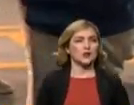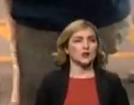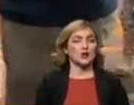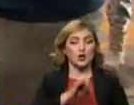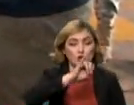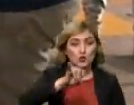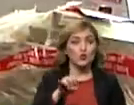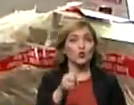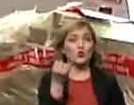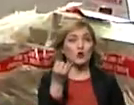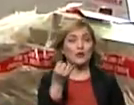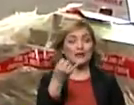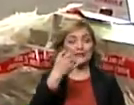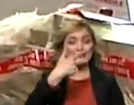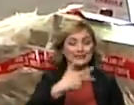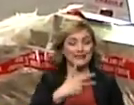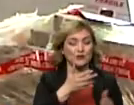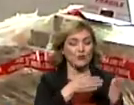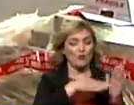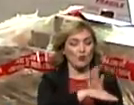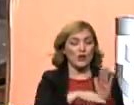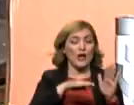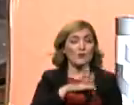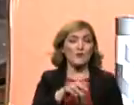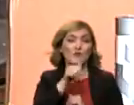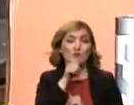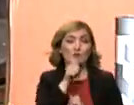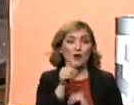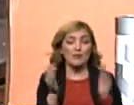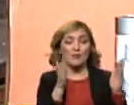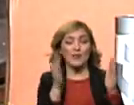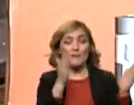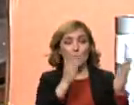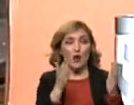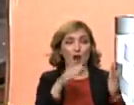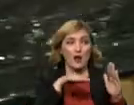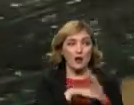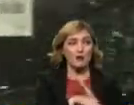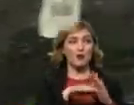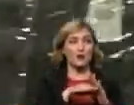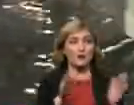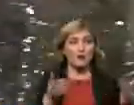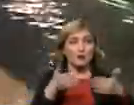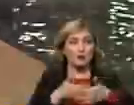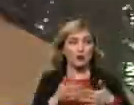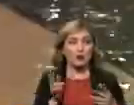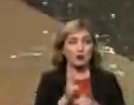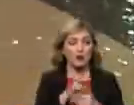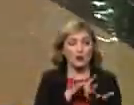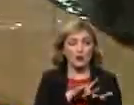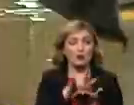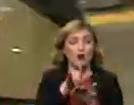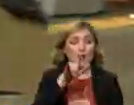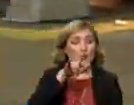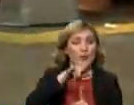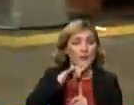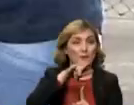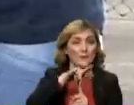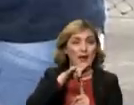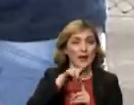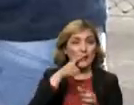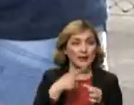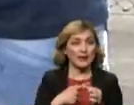Este jueves, en las tres bodegas privadas que almacenan temporalmente la carga de importación en el aeropuerto de Tababela en